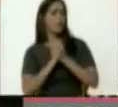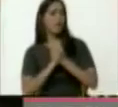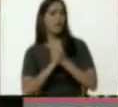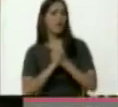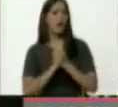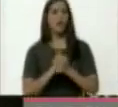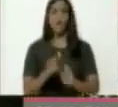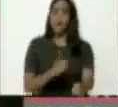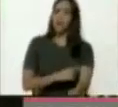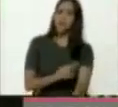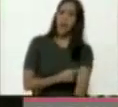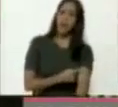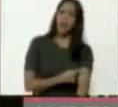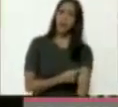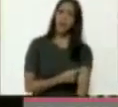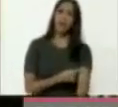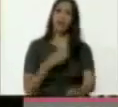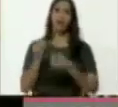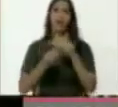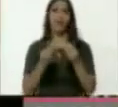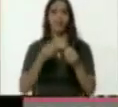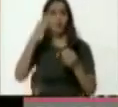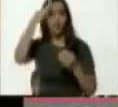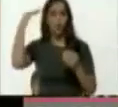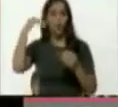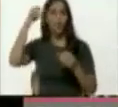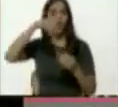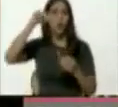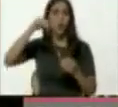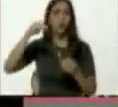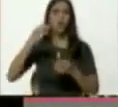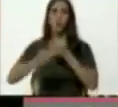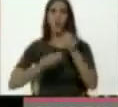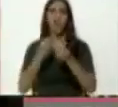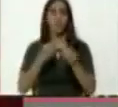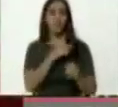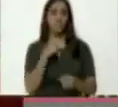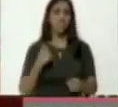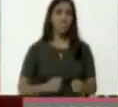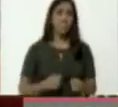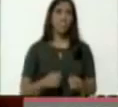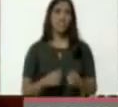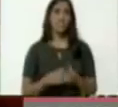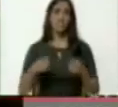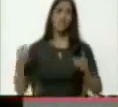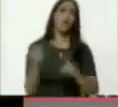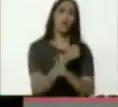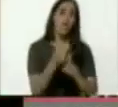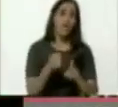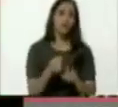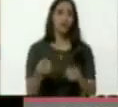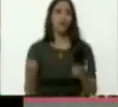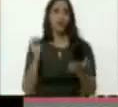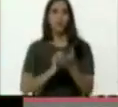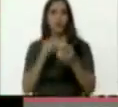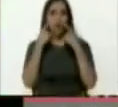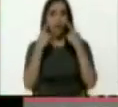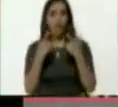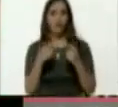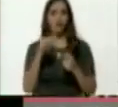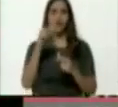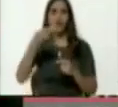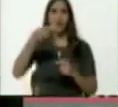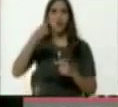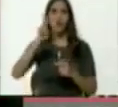mejor hermano, lo hizo con Corea del Norte, ¿verdad? Lo ha hecho con China, de repente lanza coñazo y de repente cuando ve que Huawei se pone